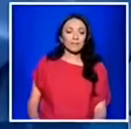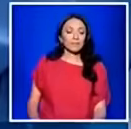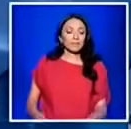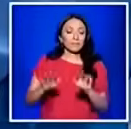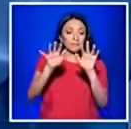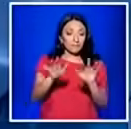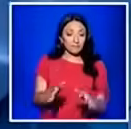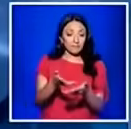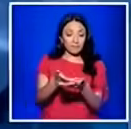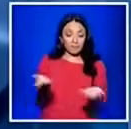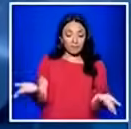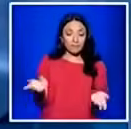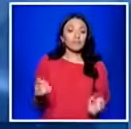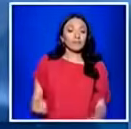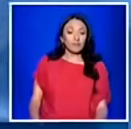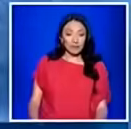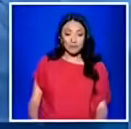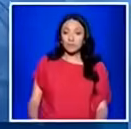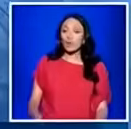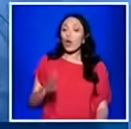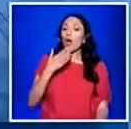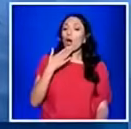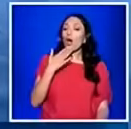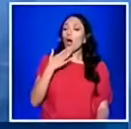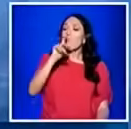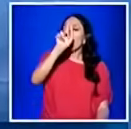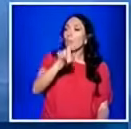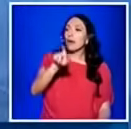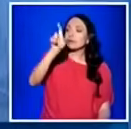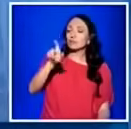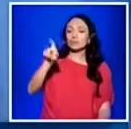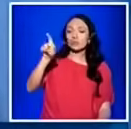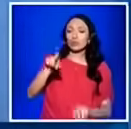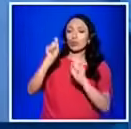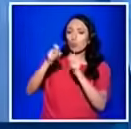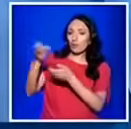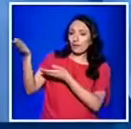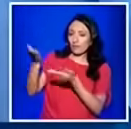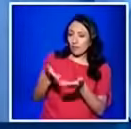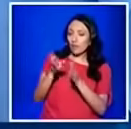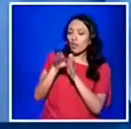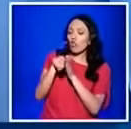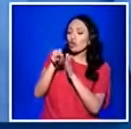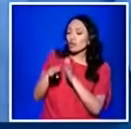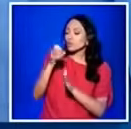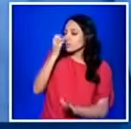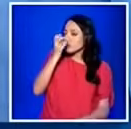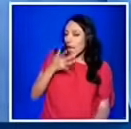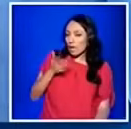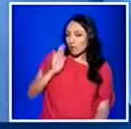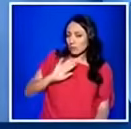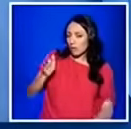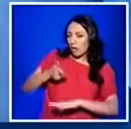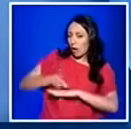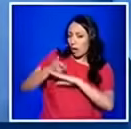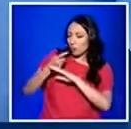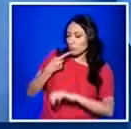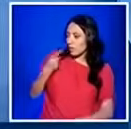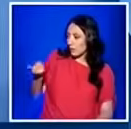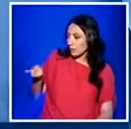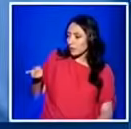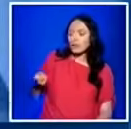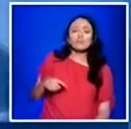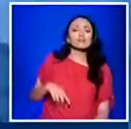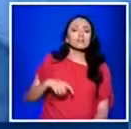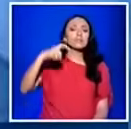parte de acá, de cómo la ciudadanía pues puede venir acá a donar sangre. Ya lo han dicho pues las autoridades, pues se